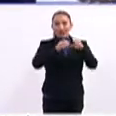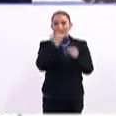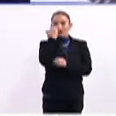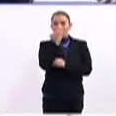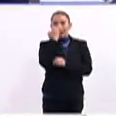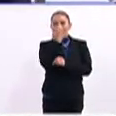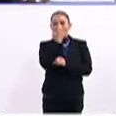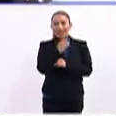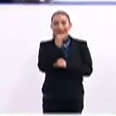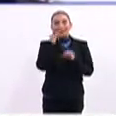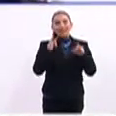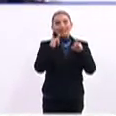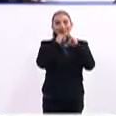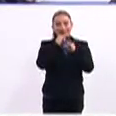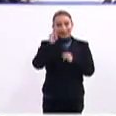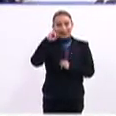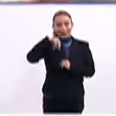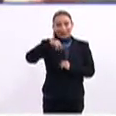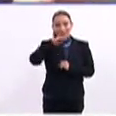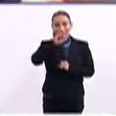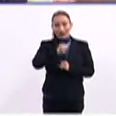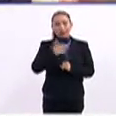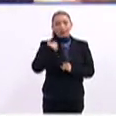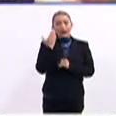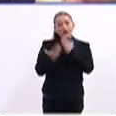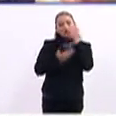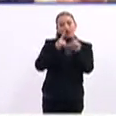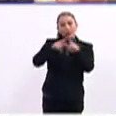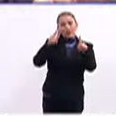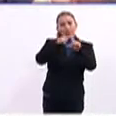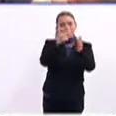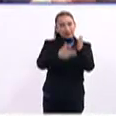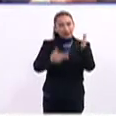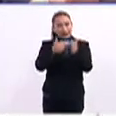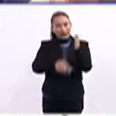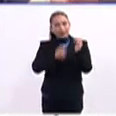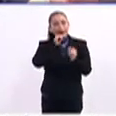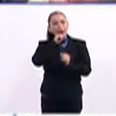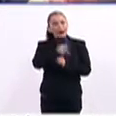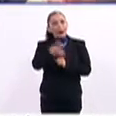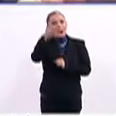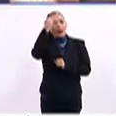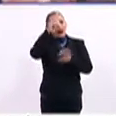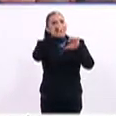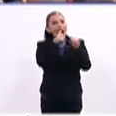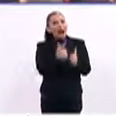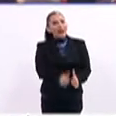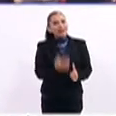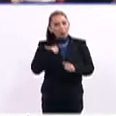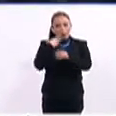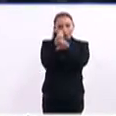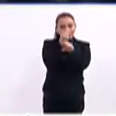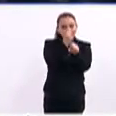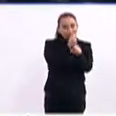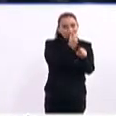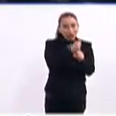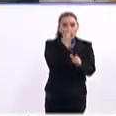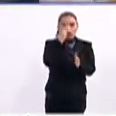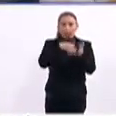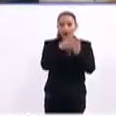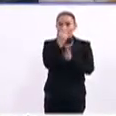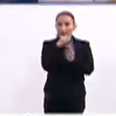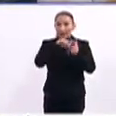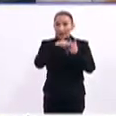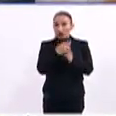Artesanías del Instituto Nacional de Bellas Artes. Cursó diferentes talleres y también aprendió el arte de la restauración. En